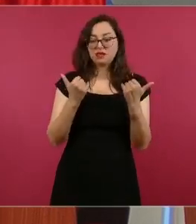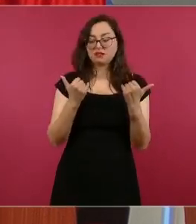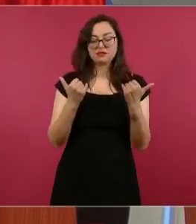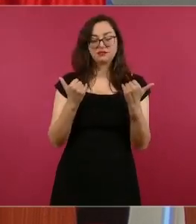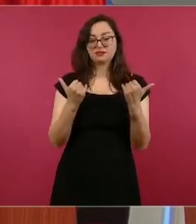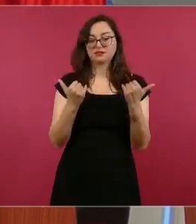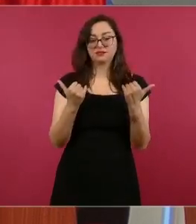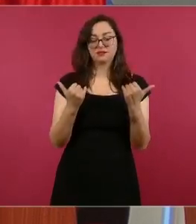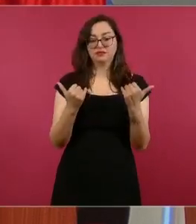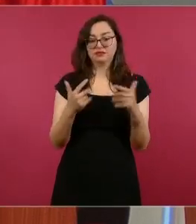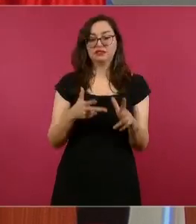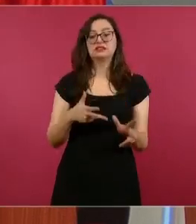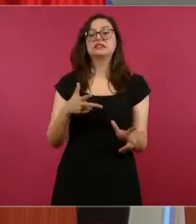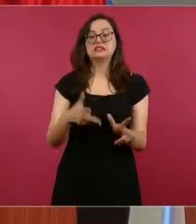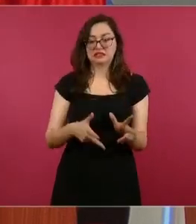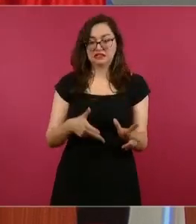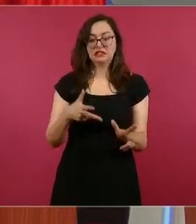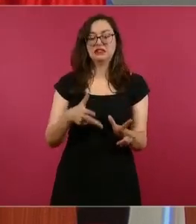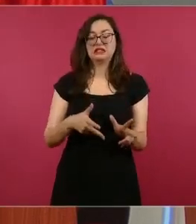construyendo un tren